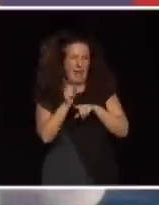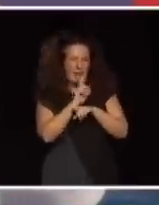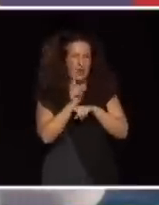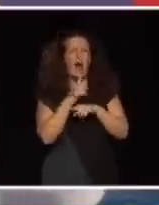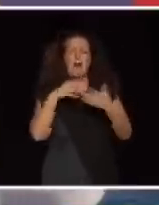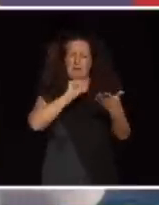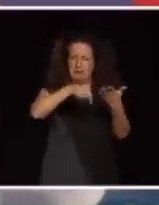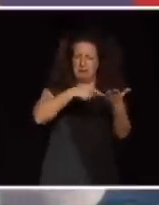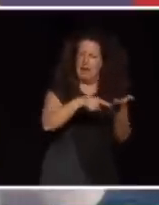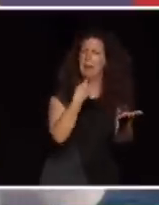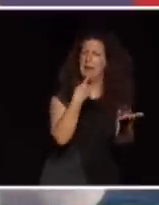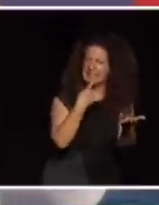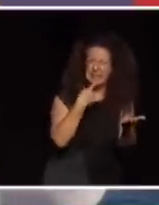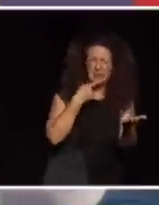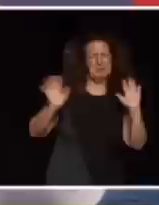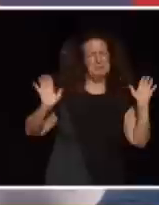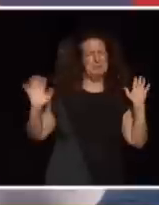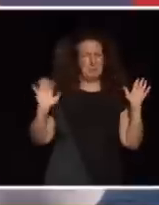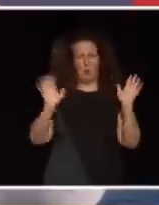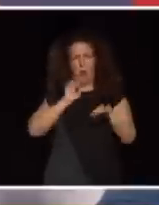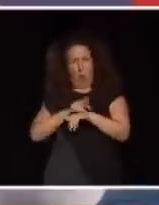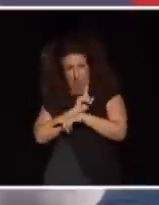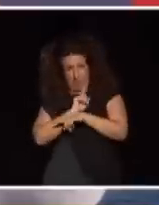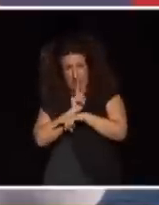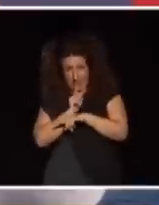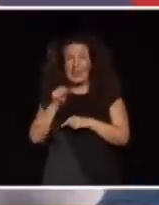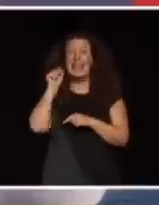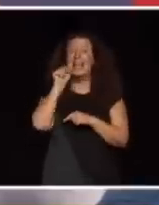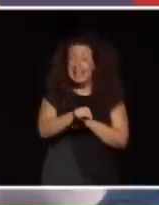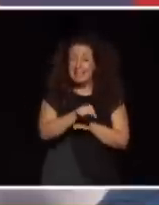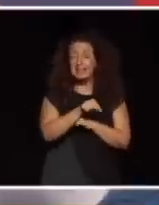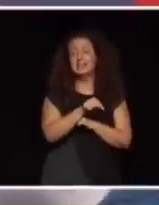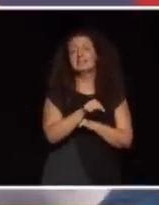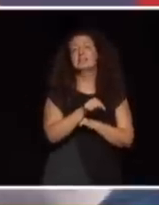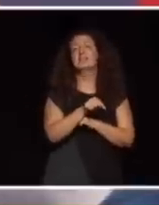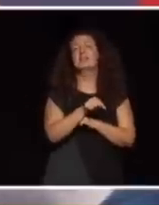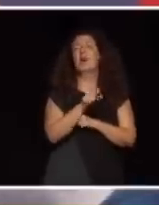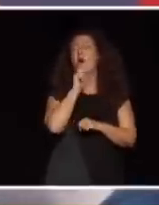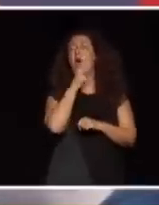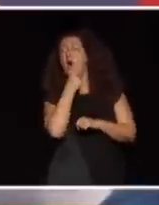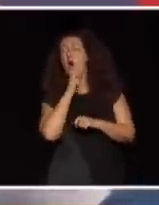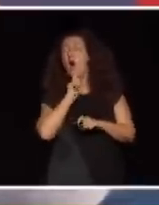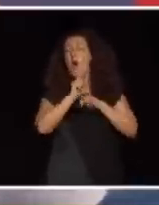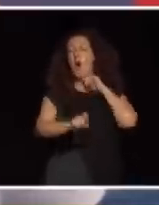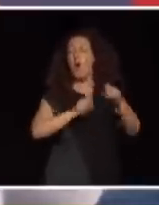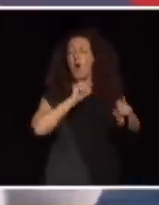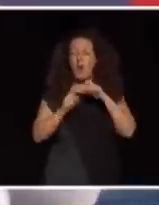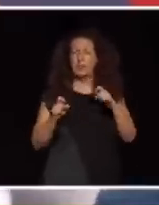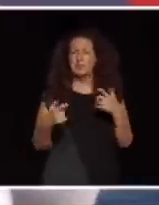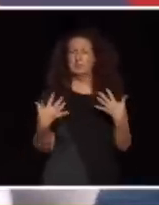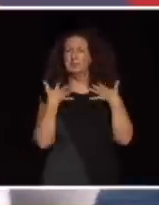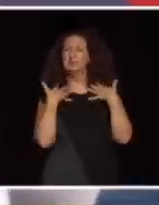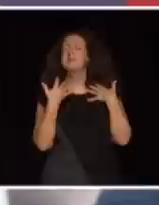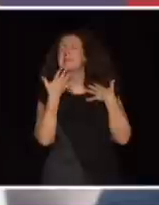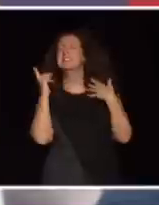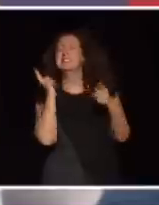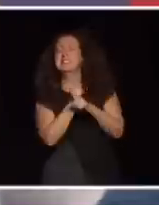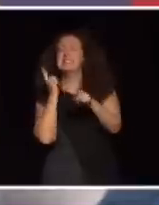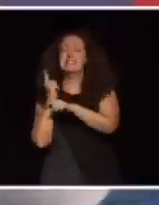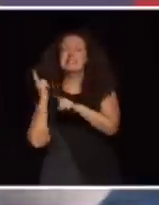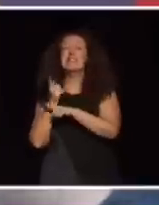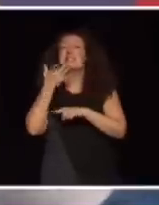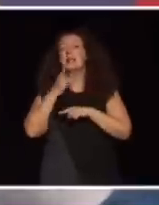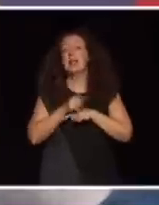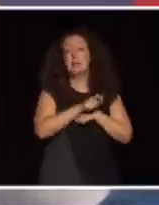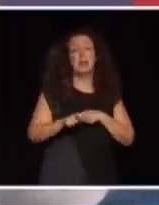en el acuerdo programático, ha tenido el odio, la repulsa de quienes no quieren que